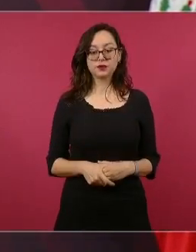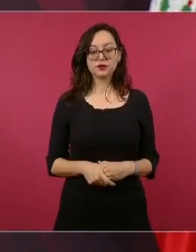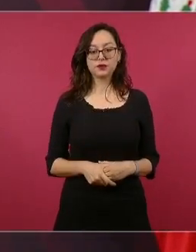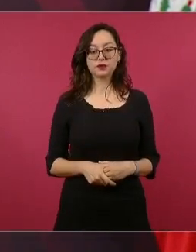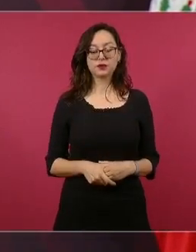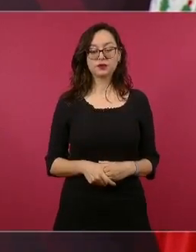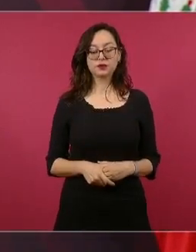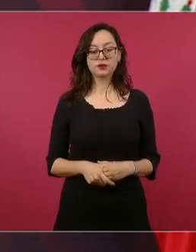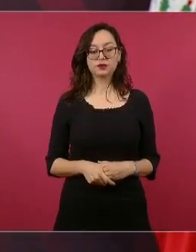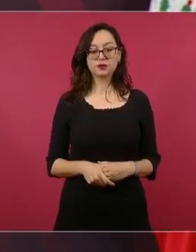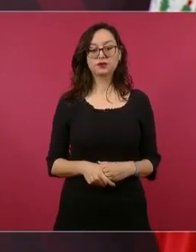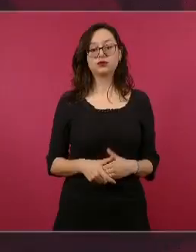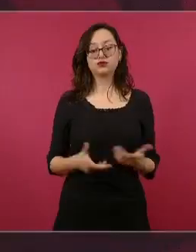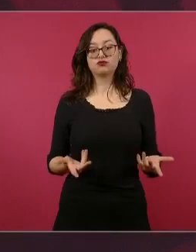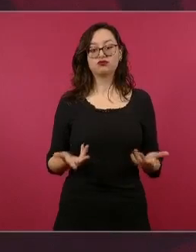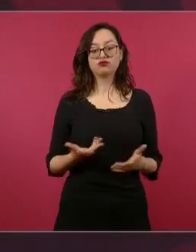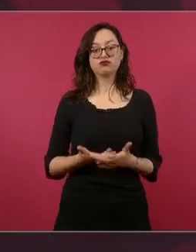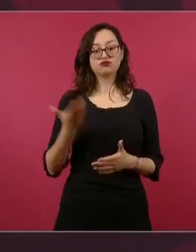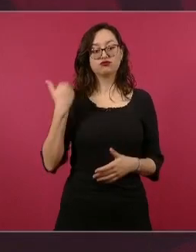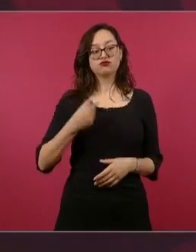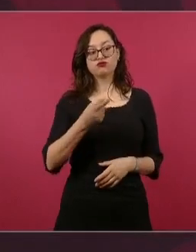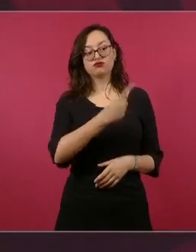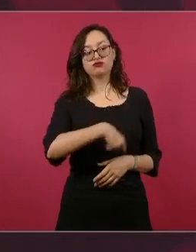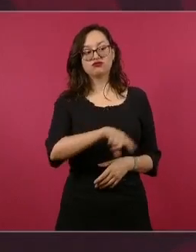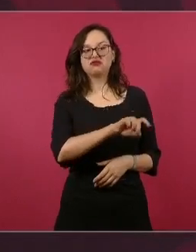porque fueron engañados